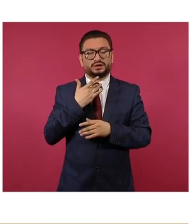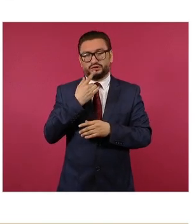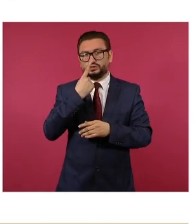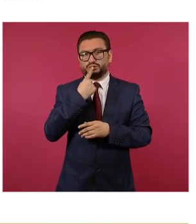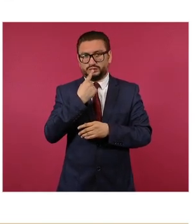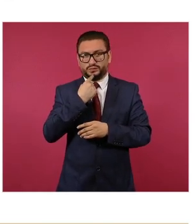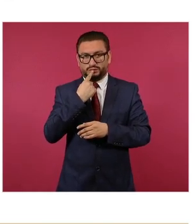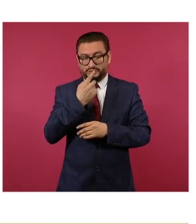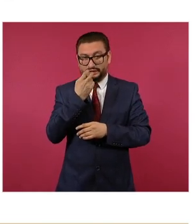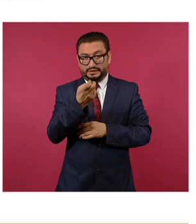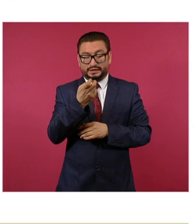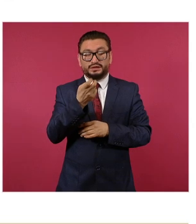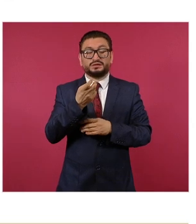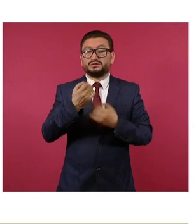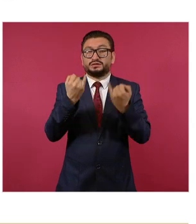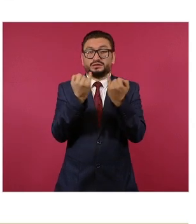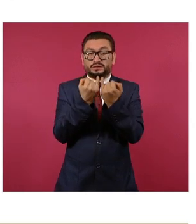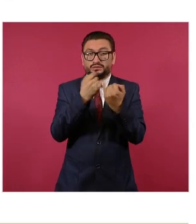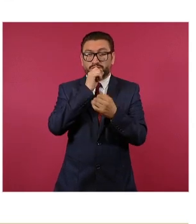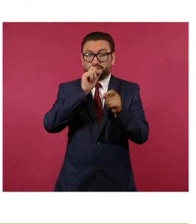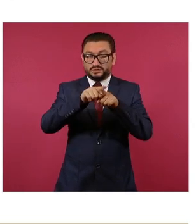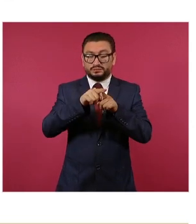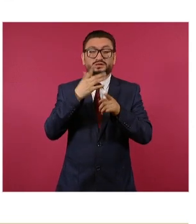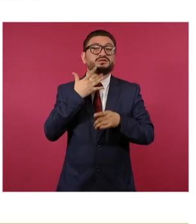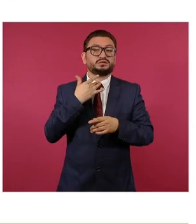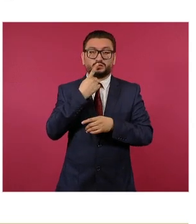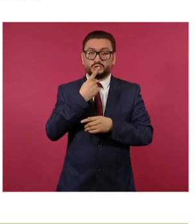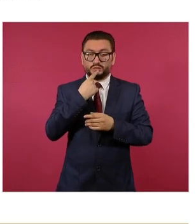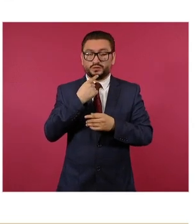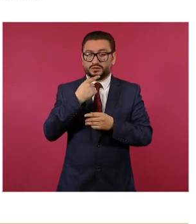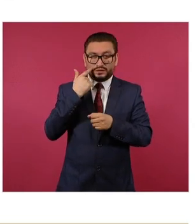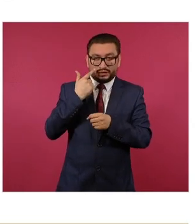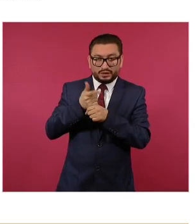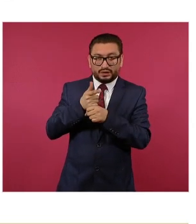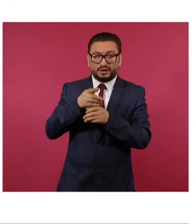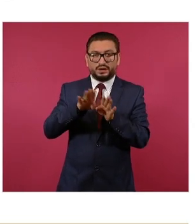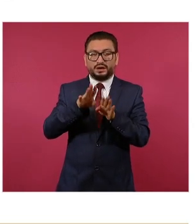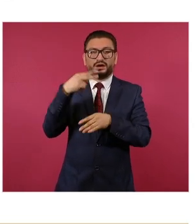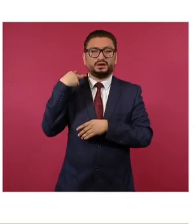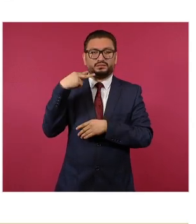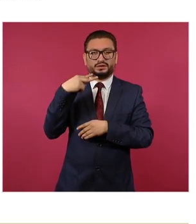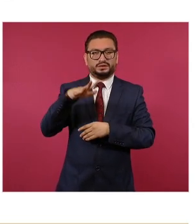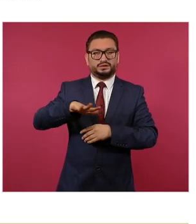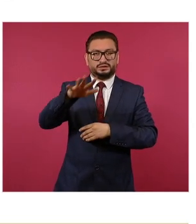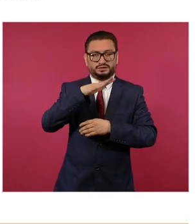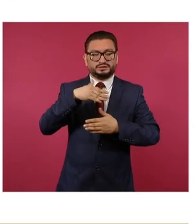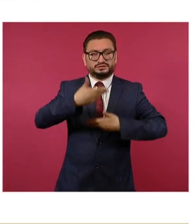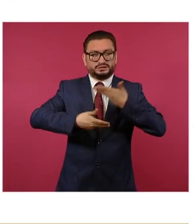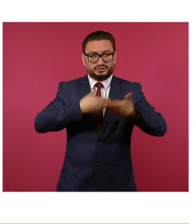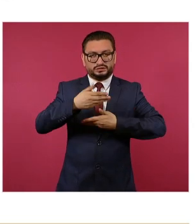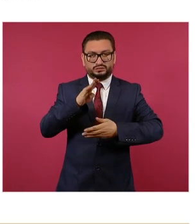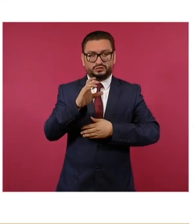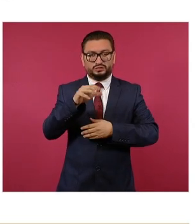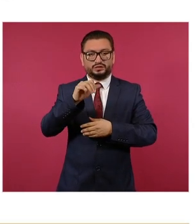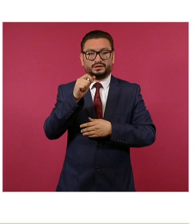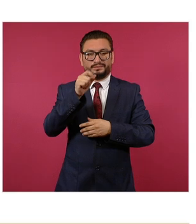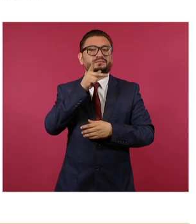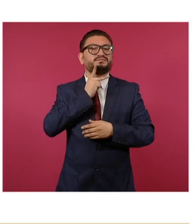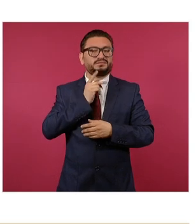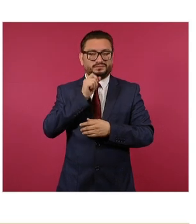octanaje. Sin embargo, también de esta misma gasolina, fíjense, encontramos en el puerto de Veracruz, Servicio Boca, una franquicia de